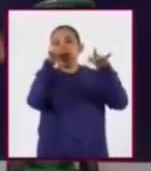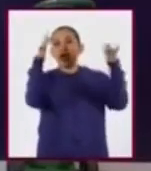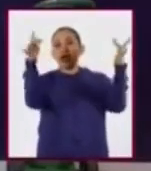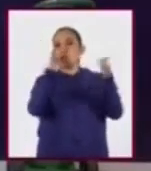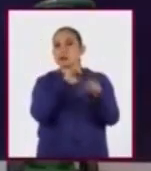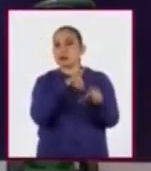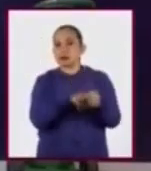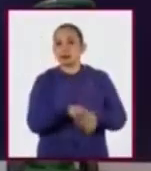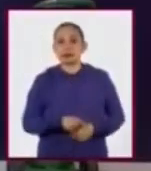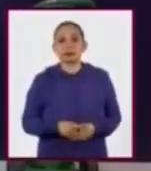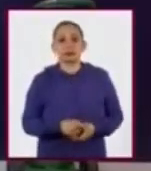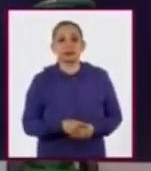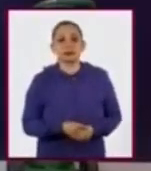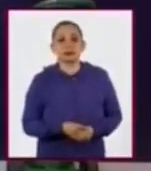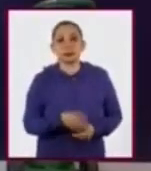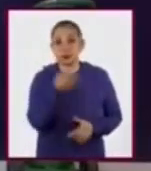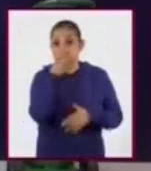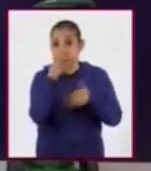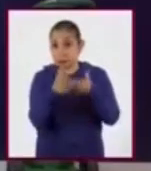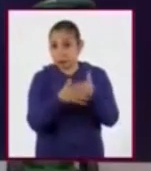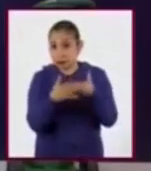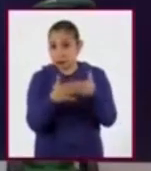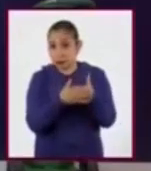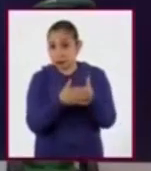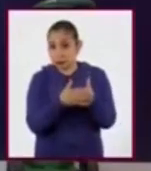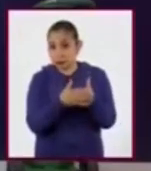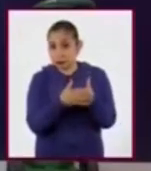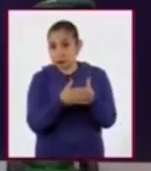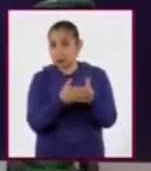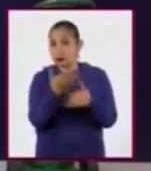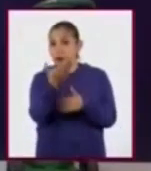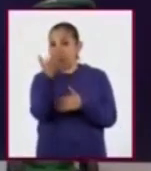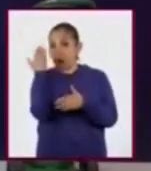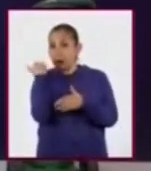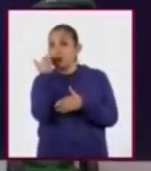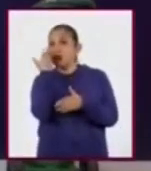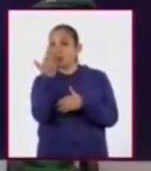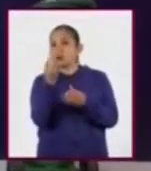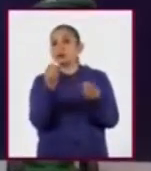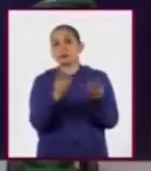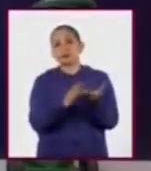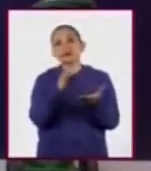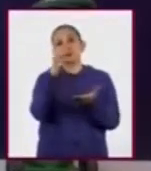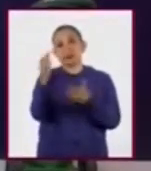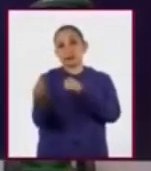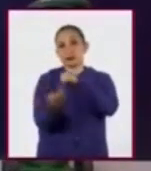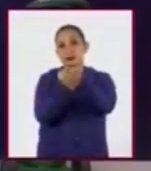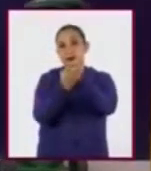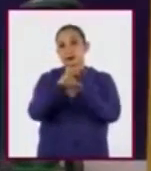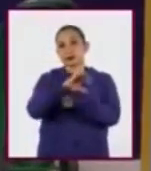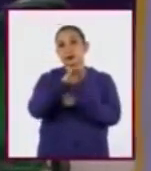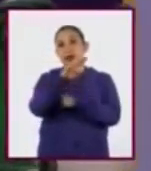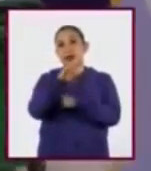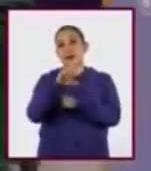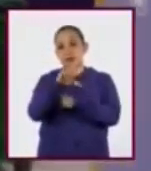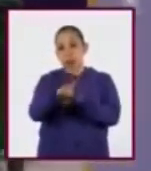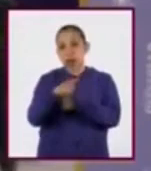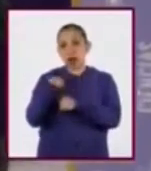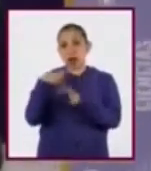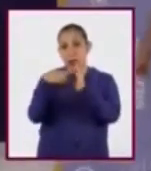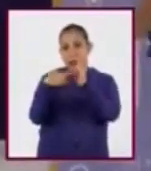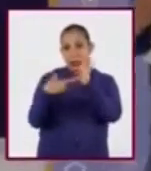luminosamente especiales. Advertencia, pero antes de continuar, queremos agradecer a Protección Civil que tomamos las